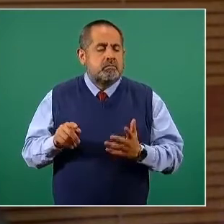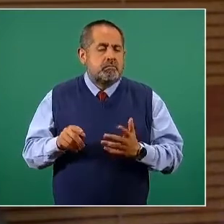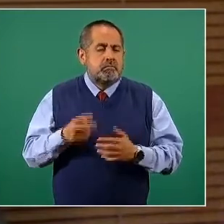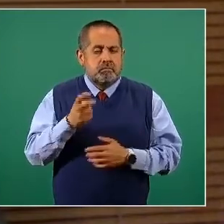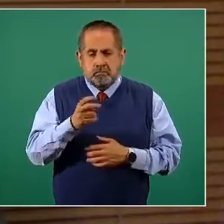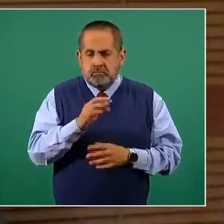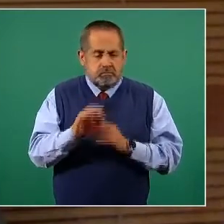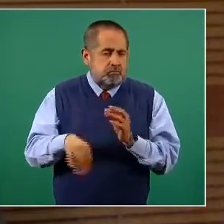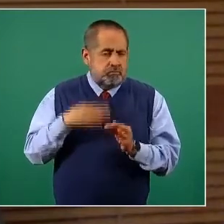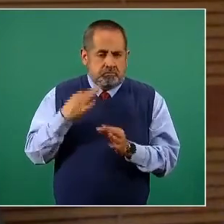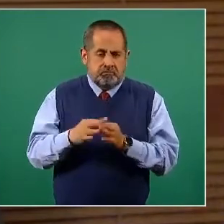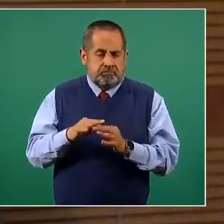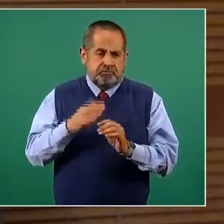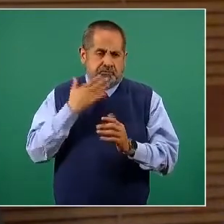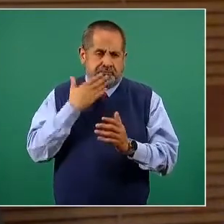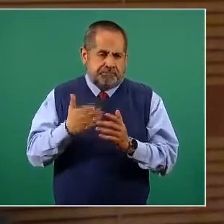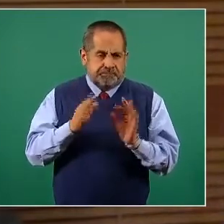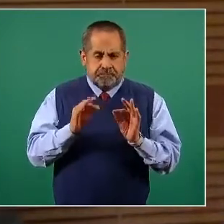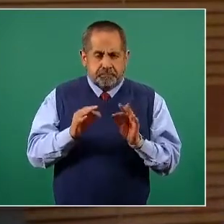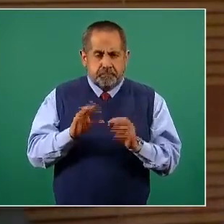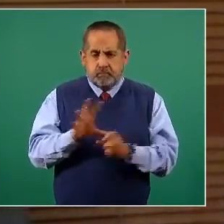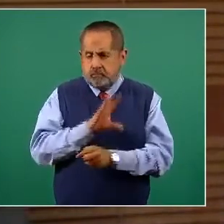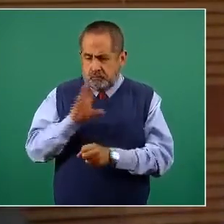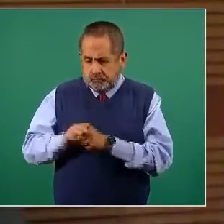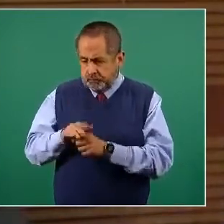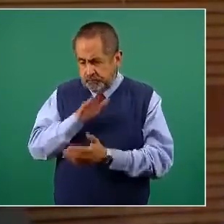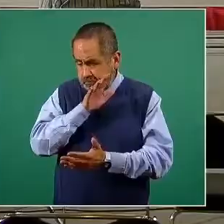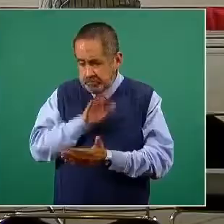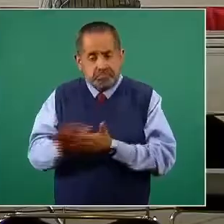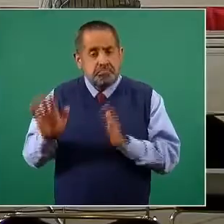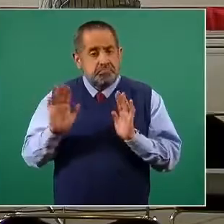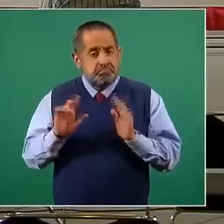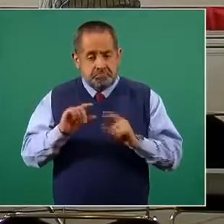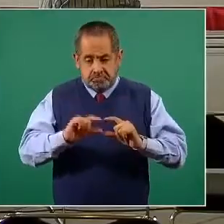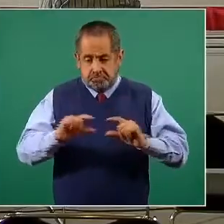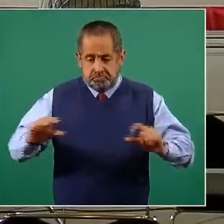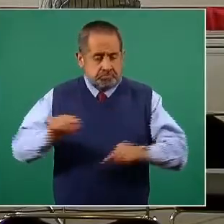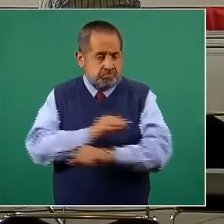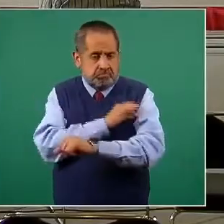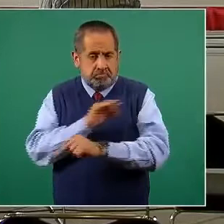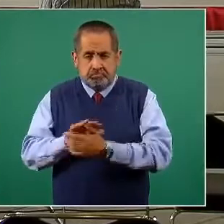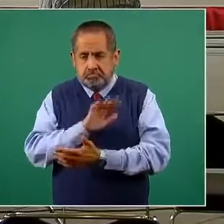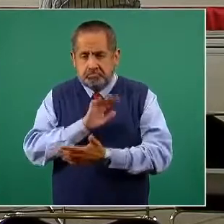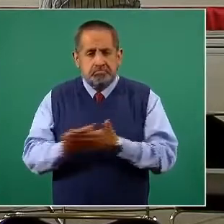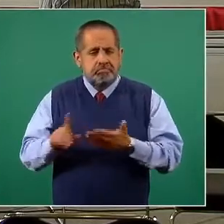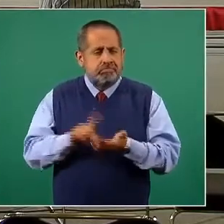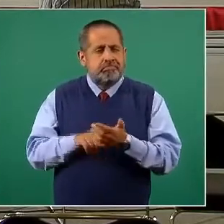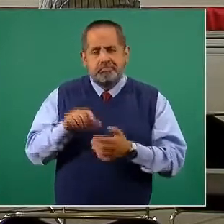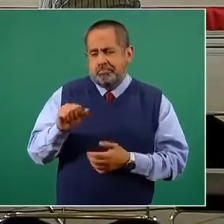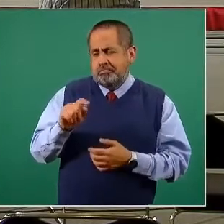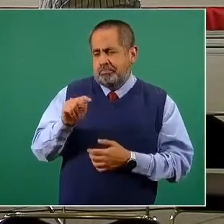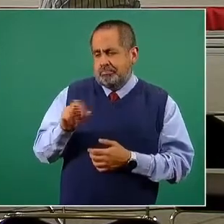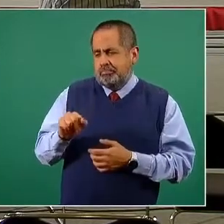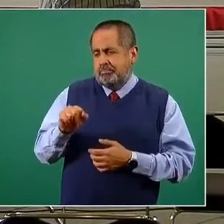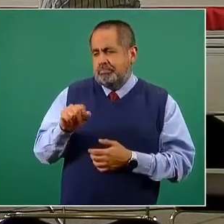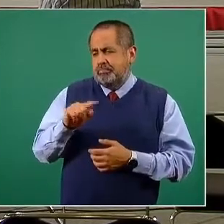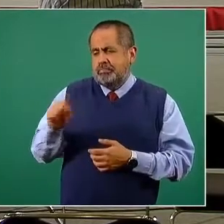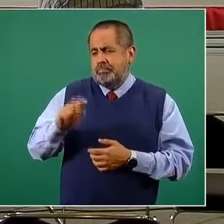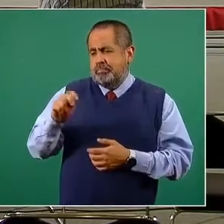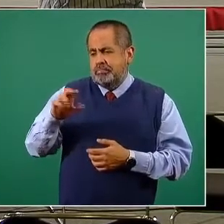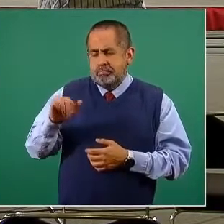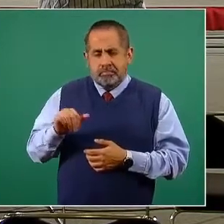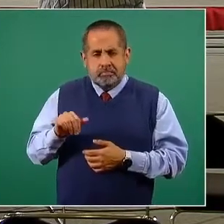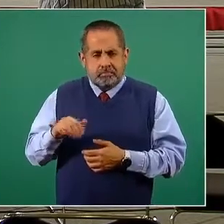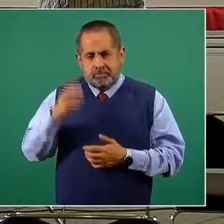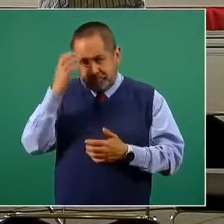se cumplió con la meta, llegaron al 100% con la vacuna de AstraZeneca, y como también ya se ha anunciado,